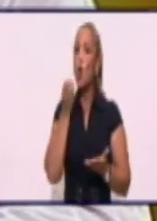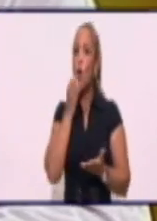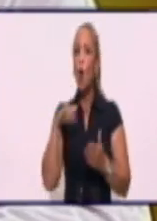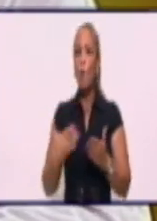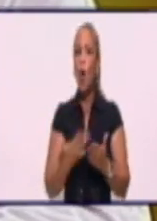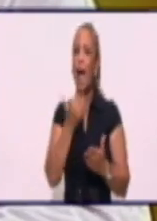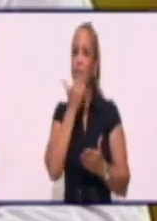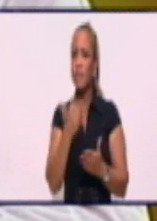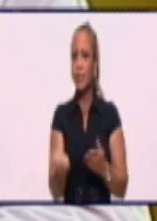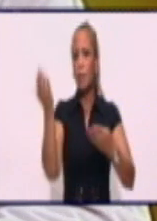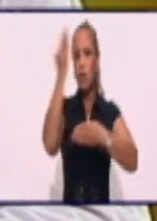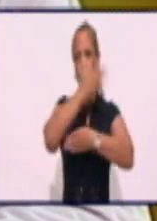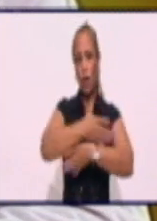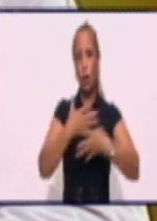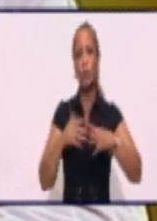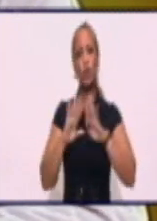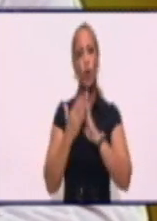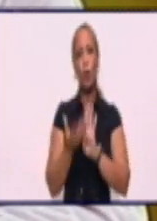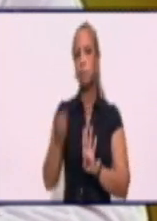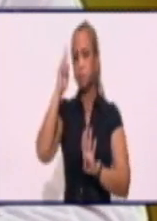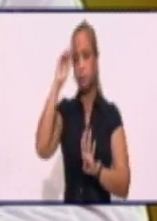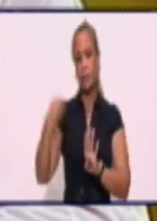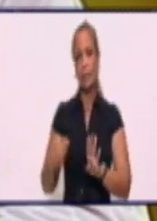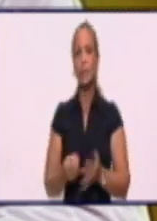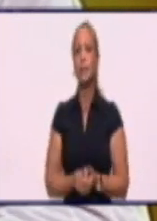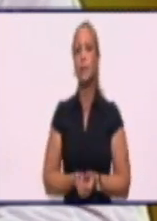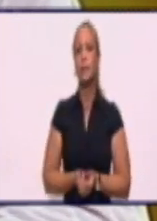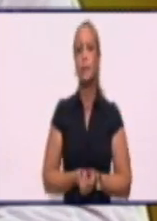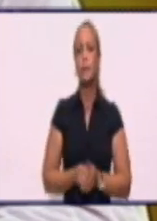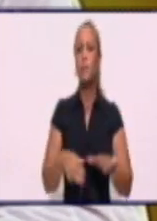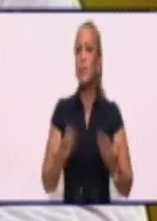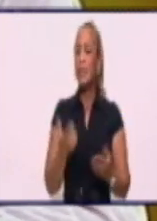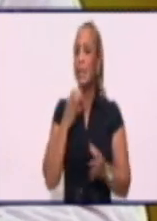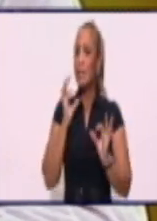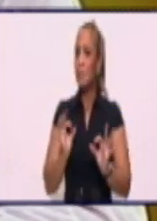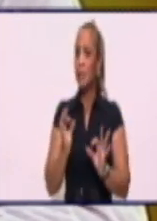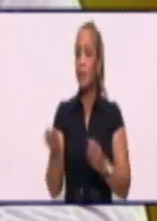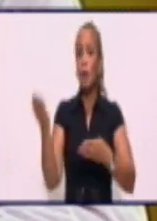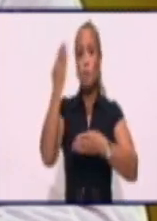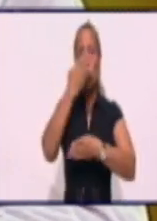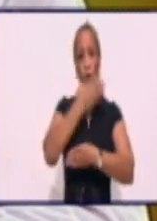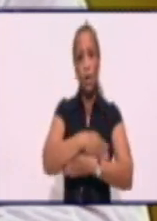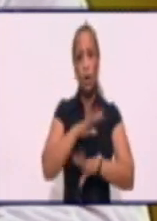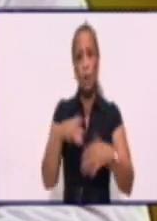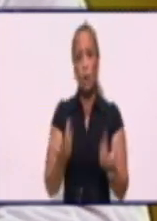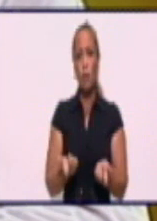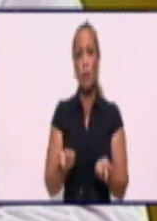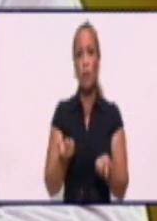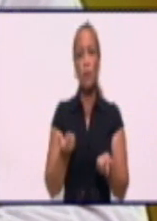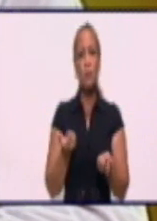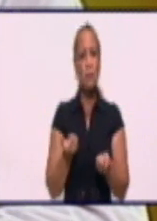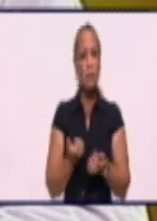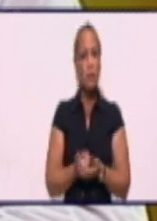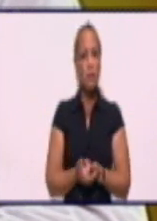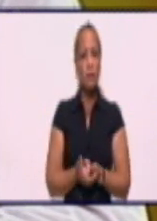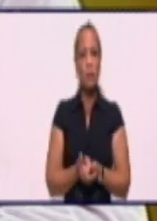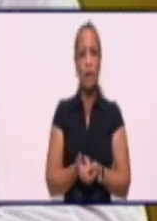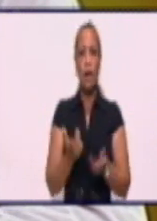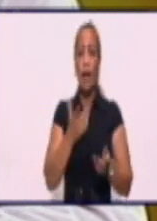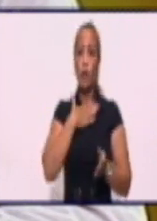salud pública? Bien, Junior, realmente el bloqueo implantado por Estados Unidos a nuestro